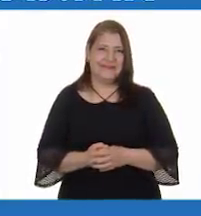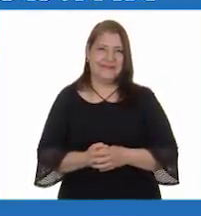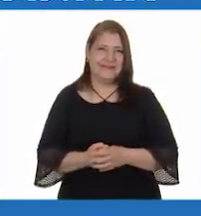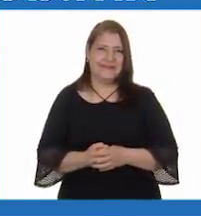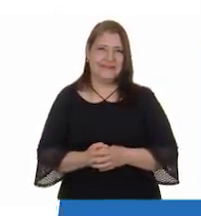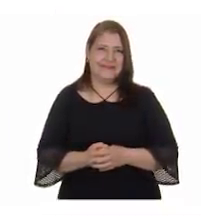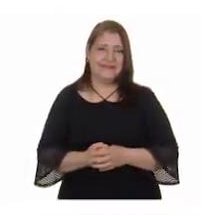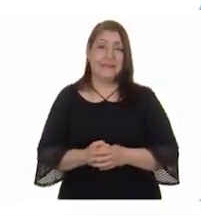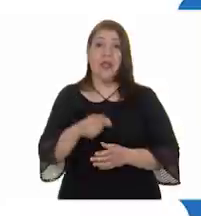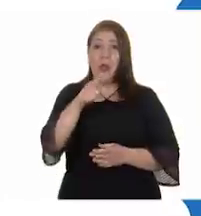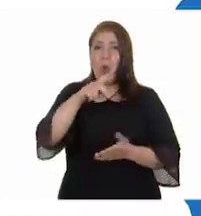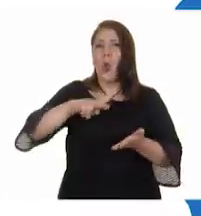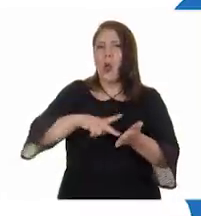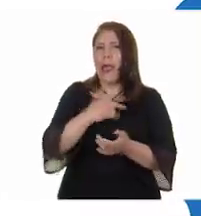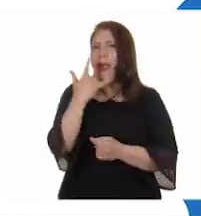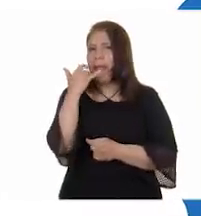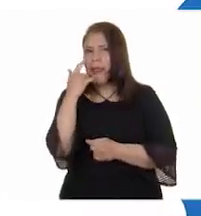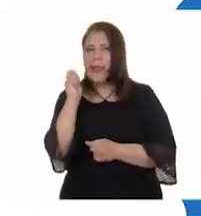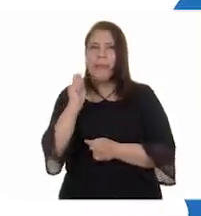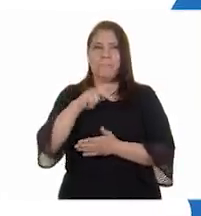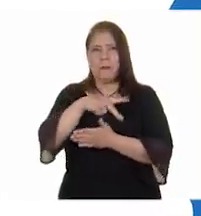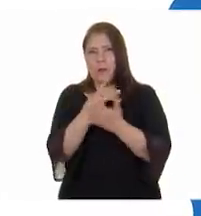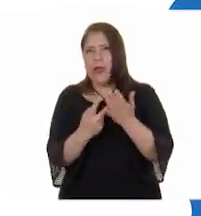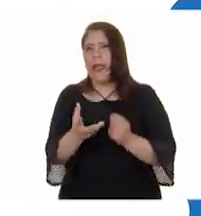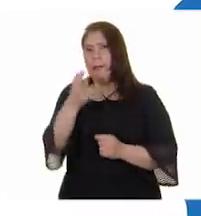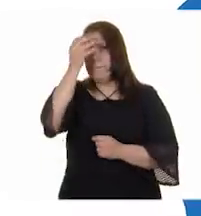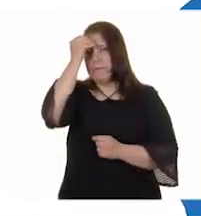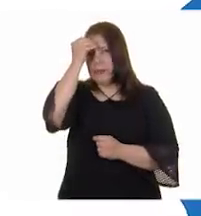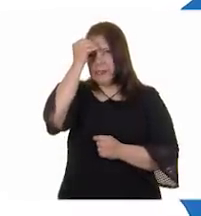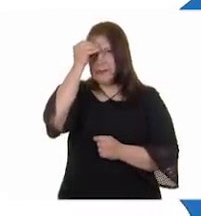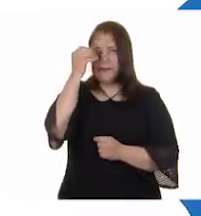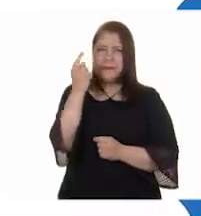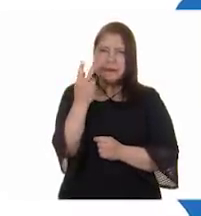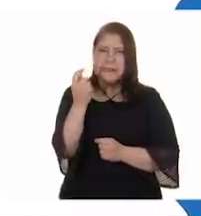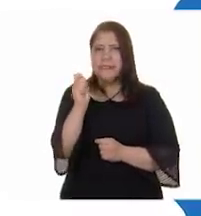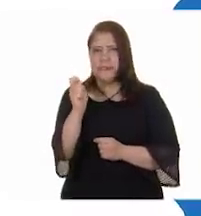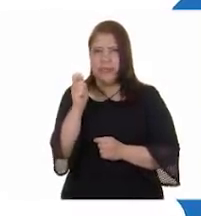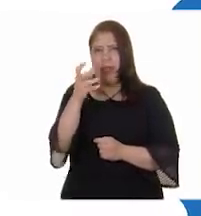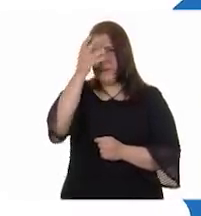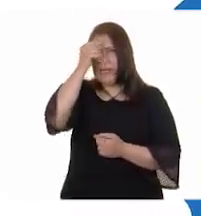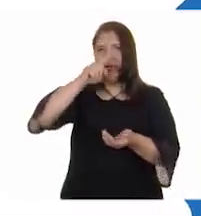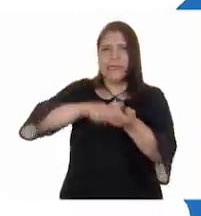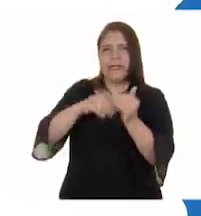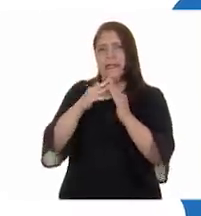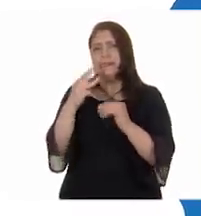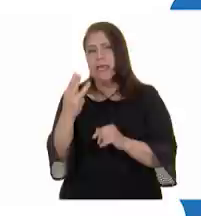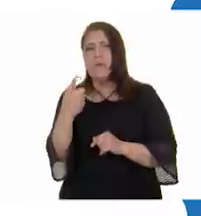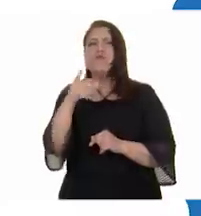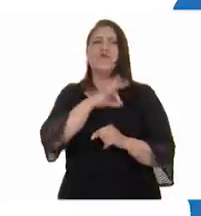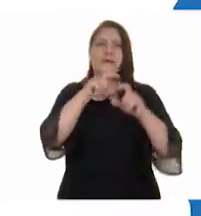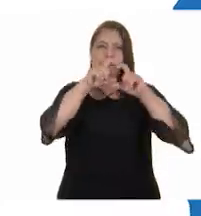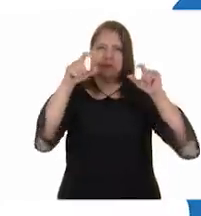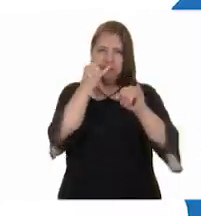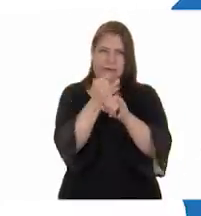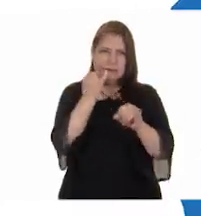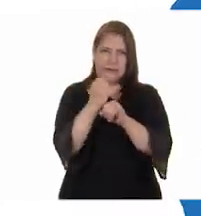conaliteg.cep.gob.mx. Si quieres volver a ver los programas de Aprende en Casa 3, los puedes encontrar en la siguiente liga,